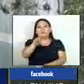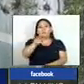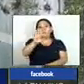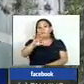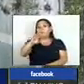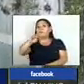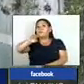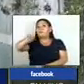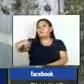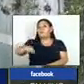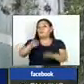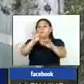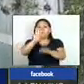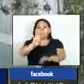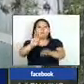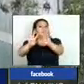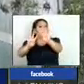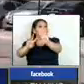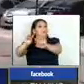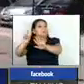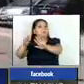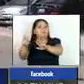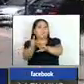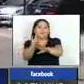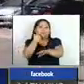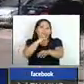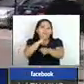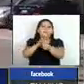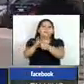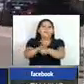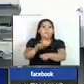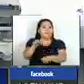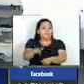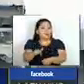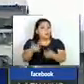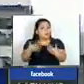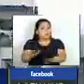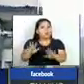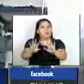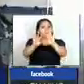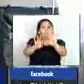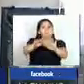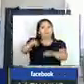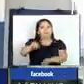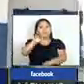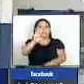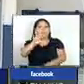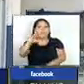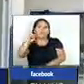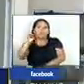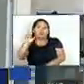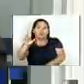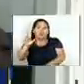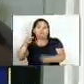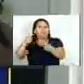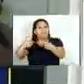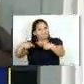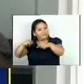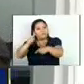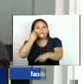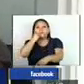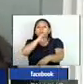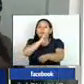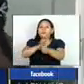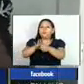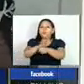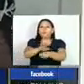,497 contagios que se han registrado de esos 9,503 continúan activos